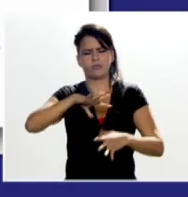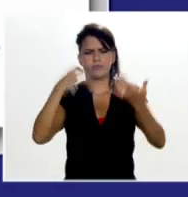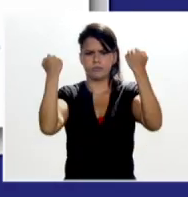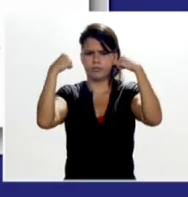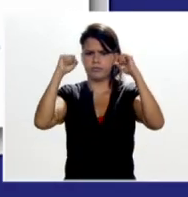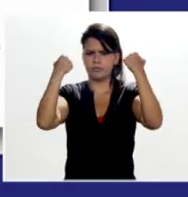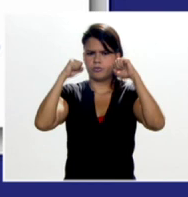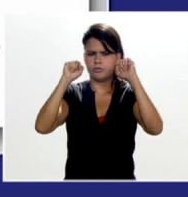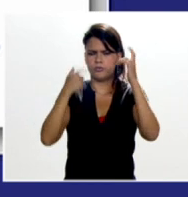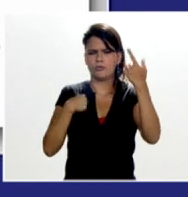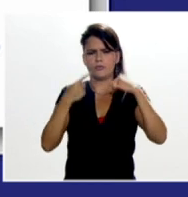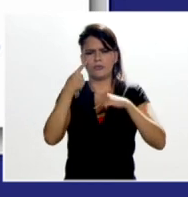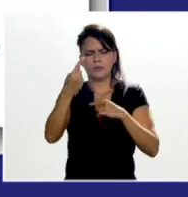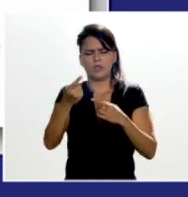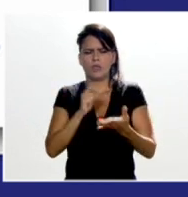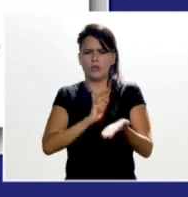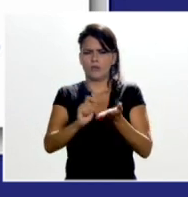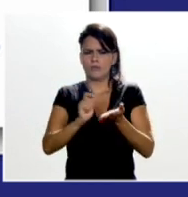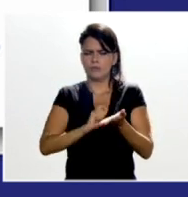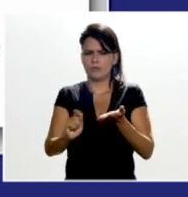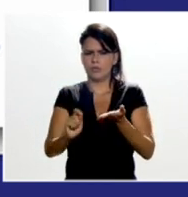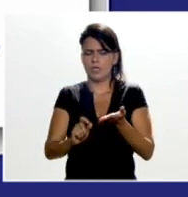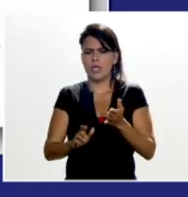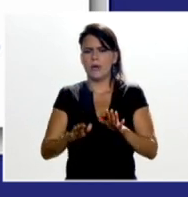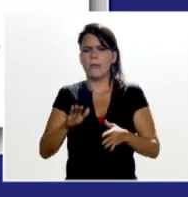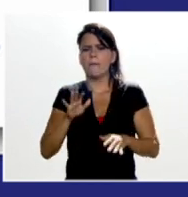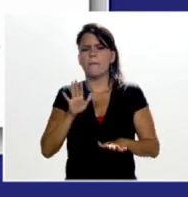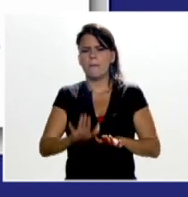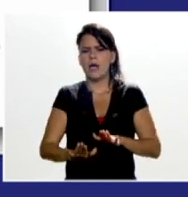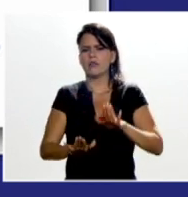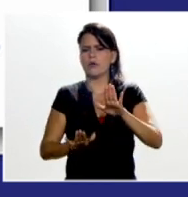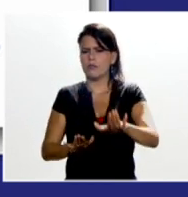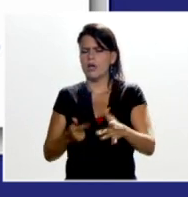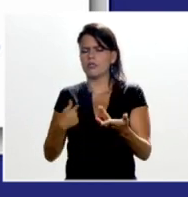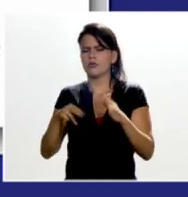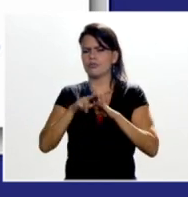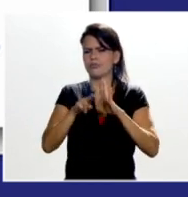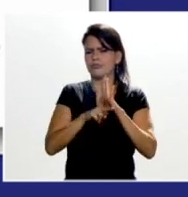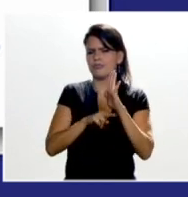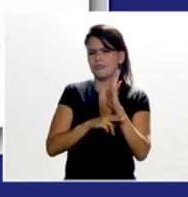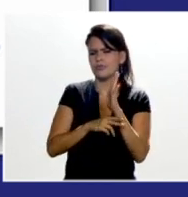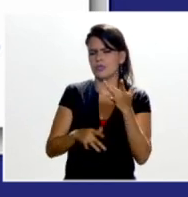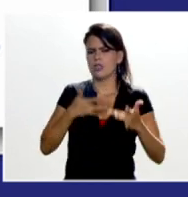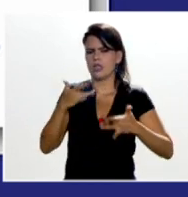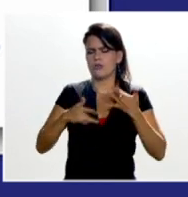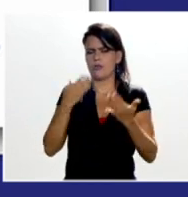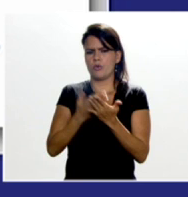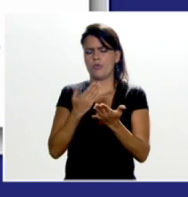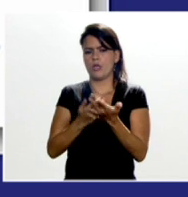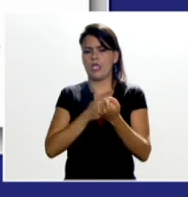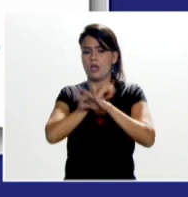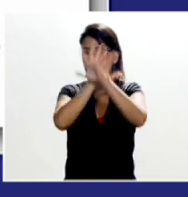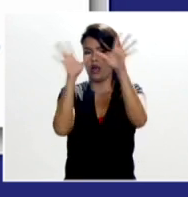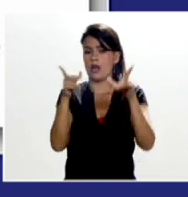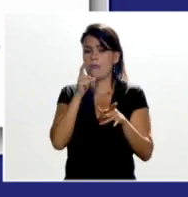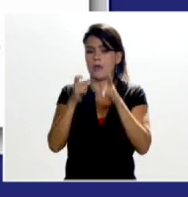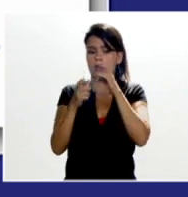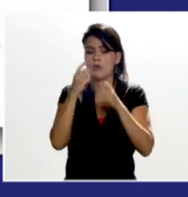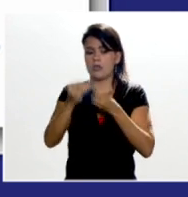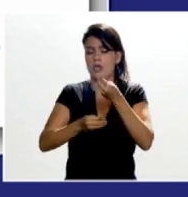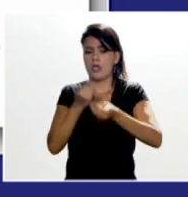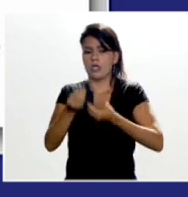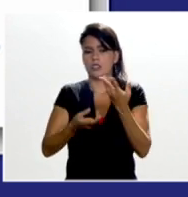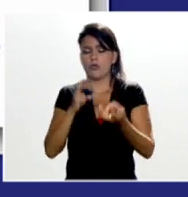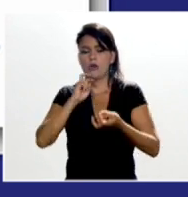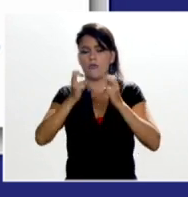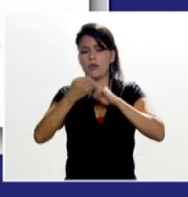práctico, considerar la realización del paso a paso de la actividad propuesta, aclarar las preguntas relacionadas con el